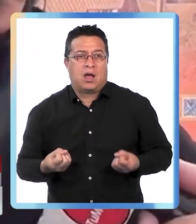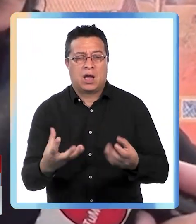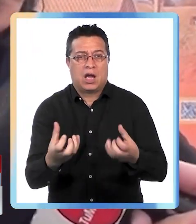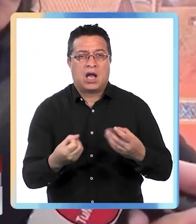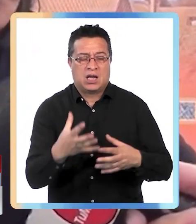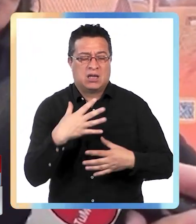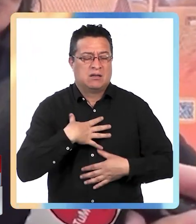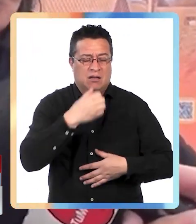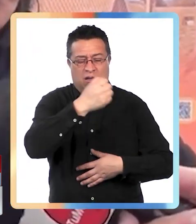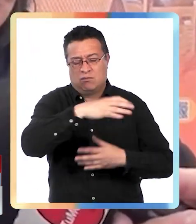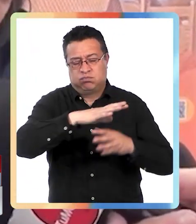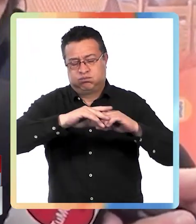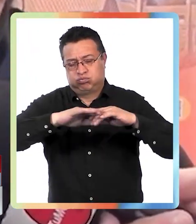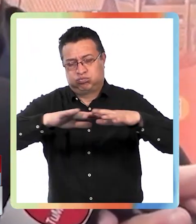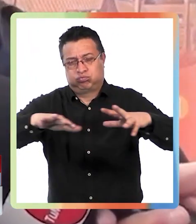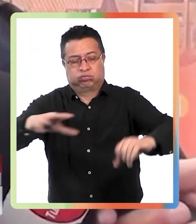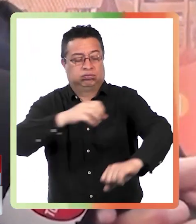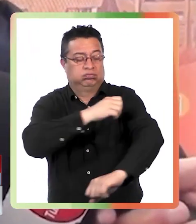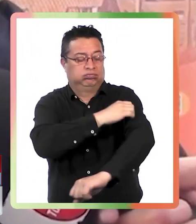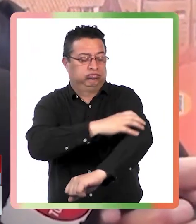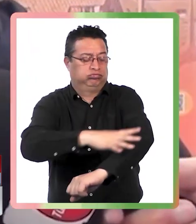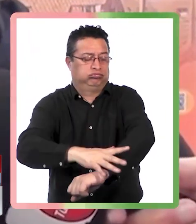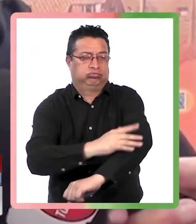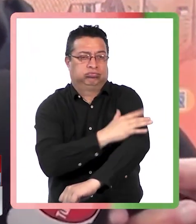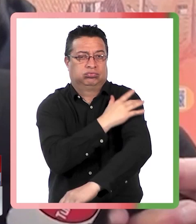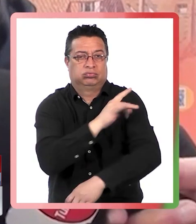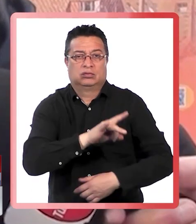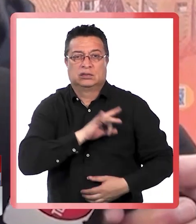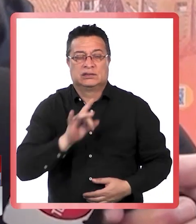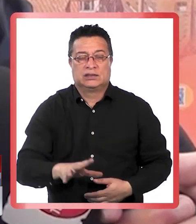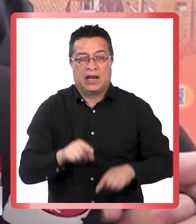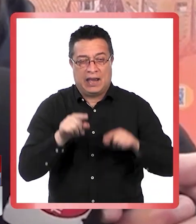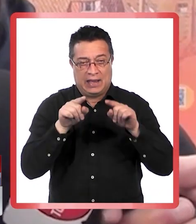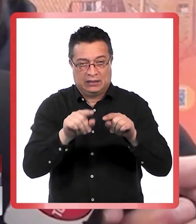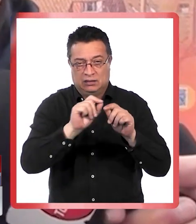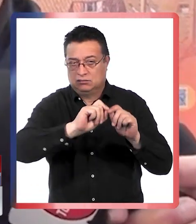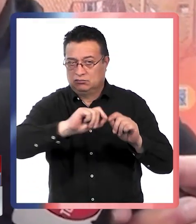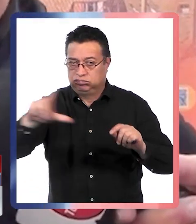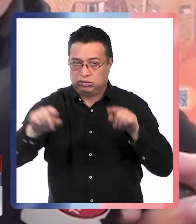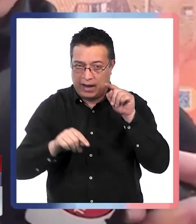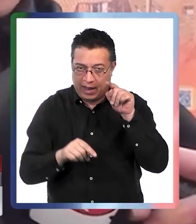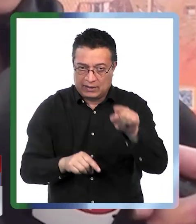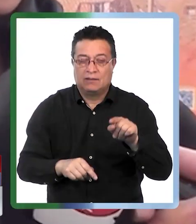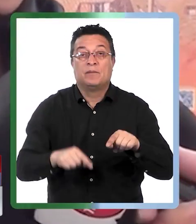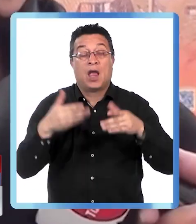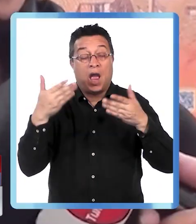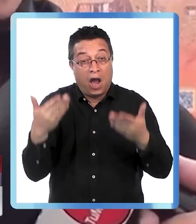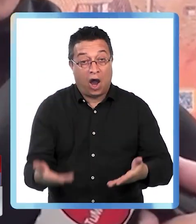horror que se esparce por el país. Y ahora